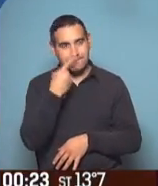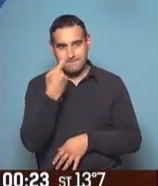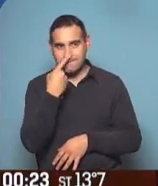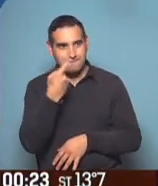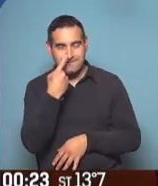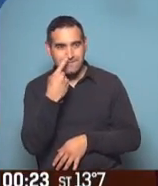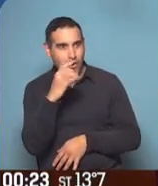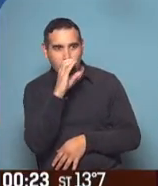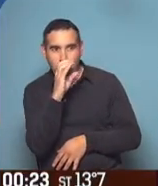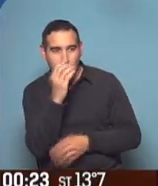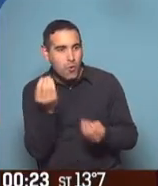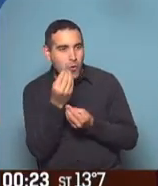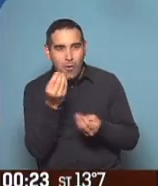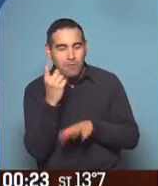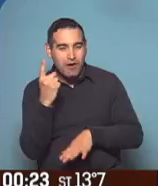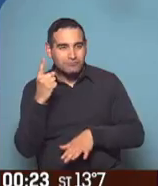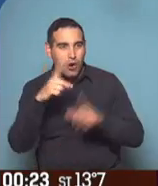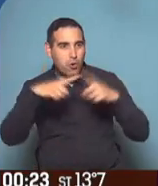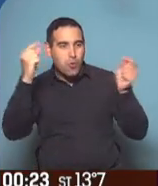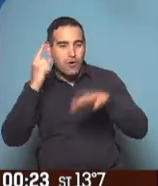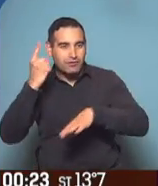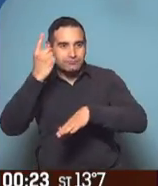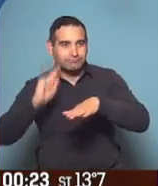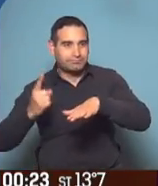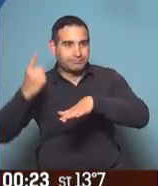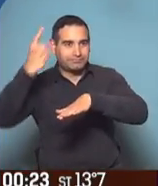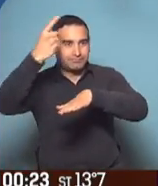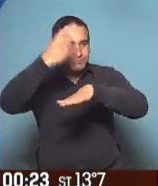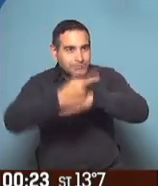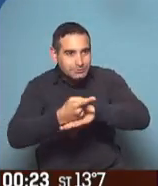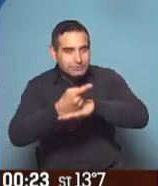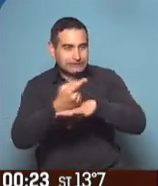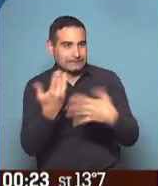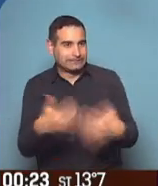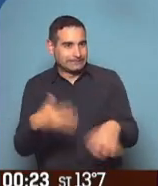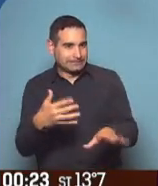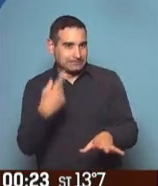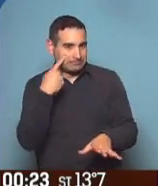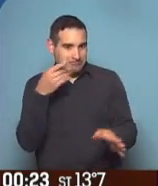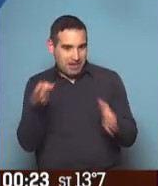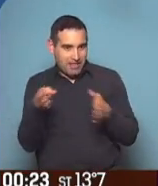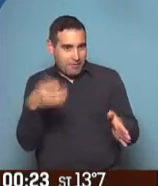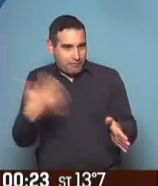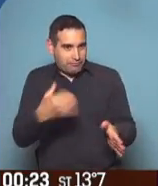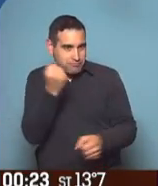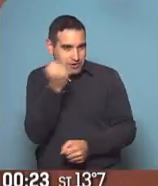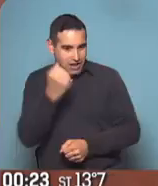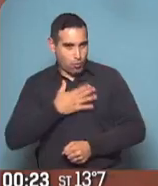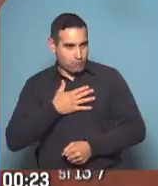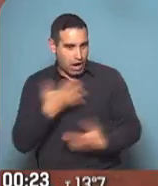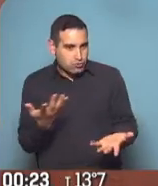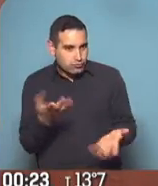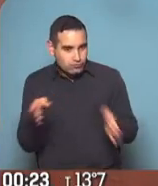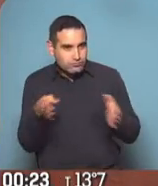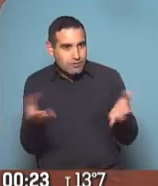ese alunizaje con una etapa extraordinaria de la raza humana claro y